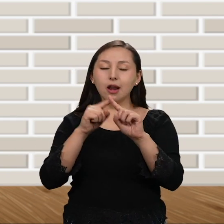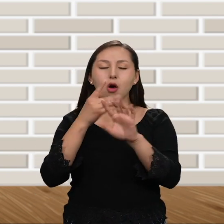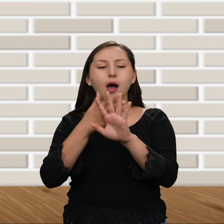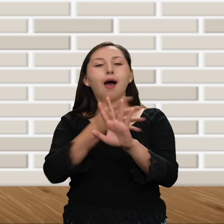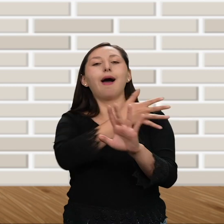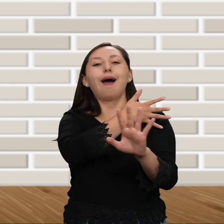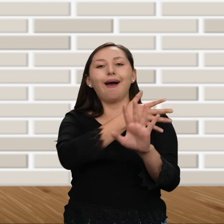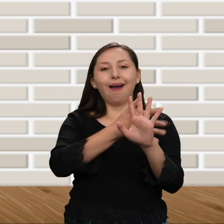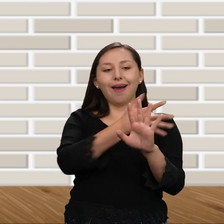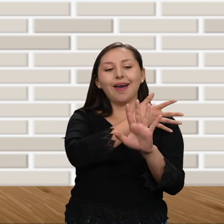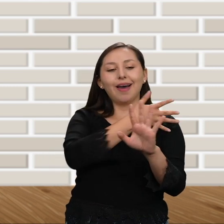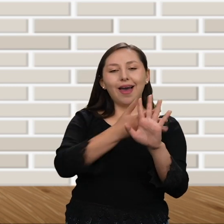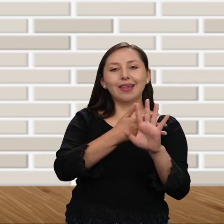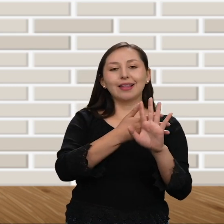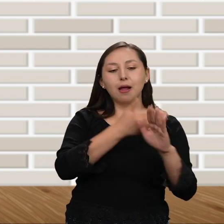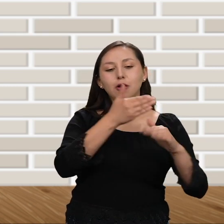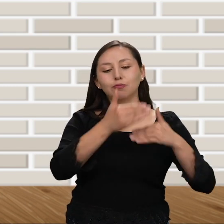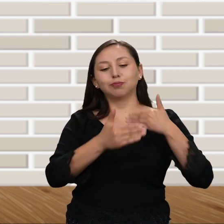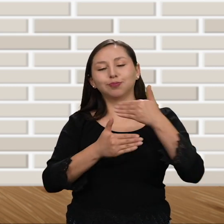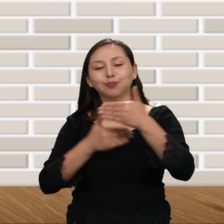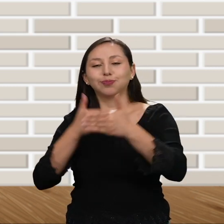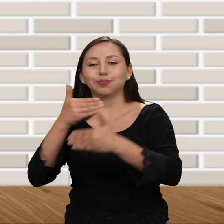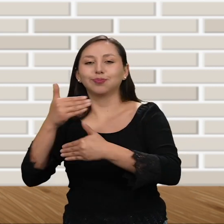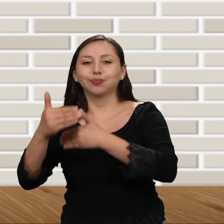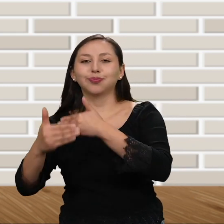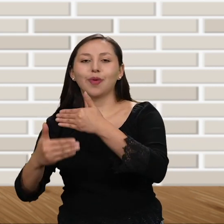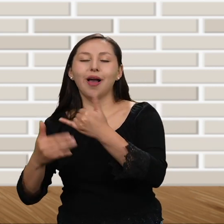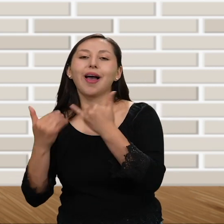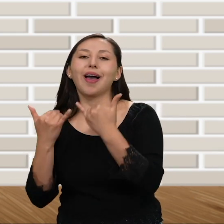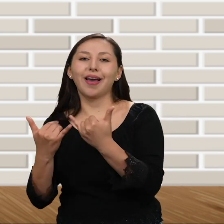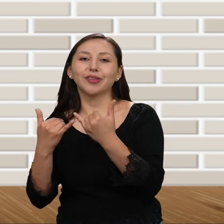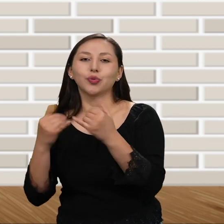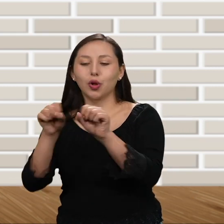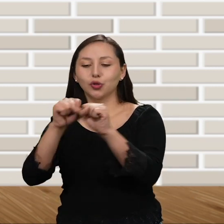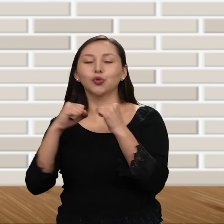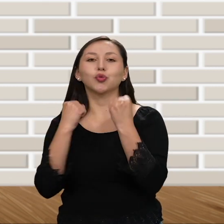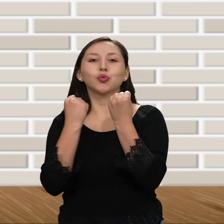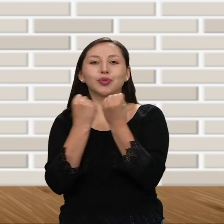neolítica, que dio paso a lo que conocemos como organización social.